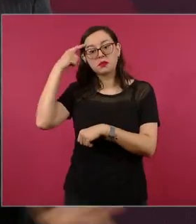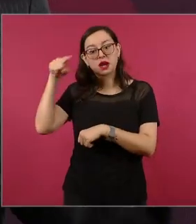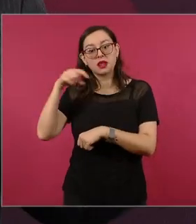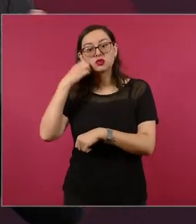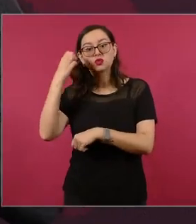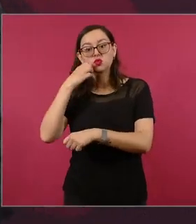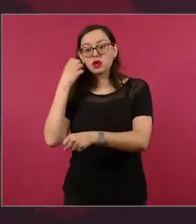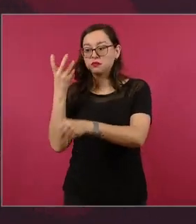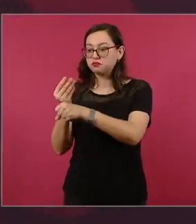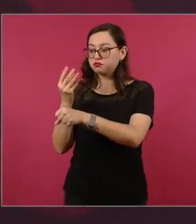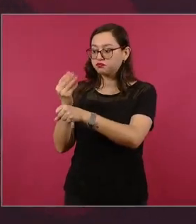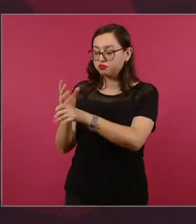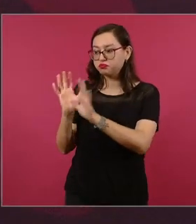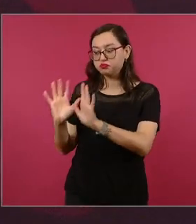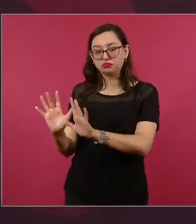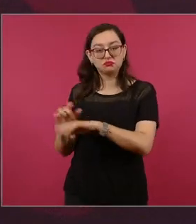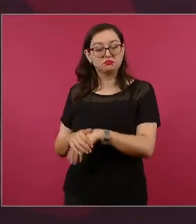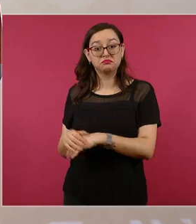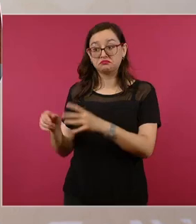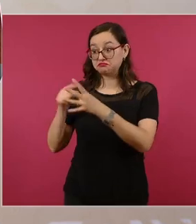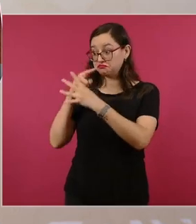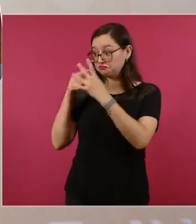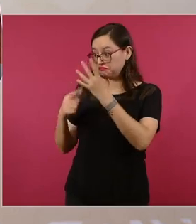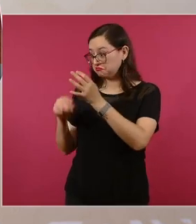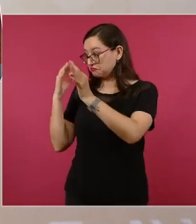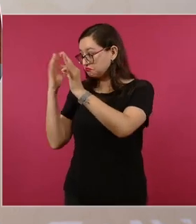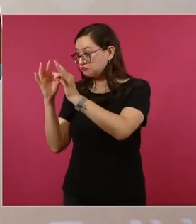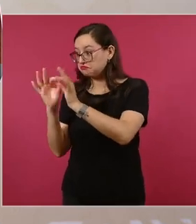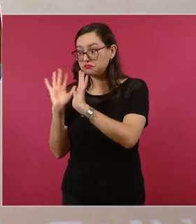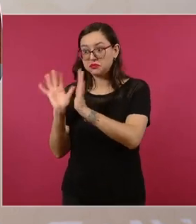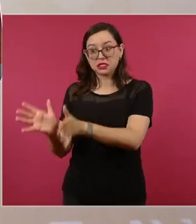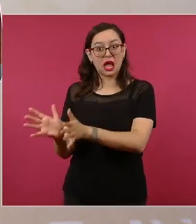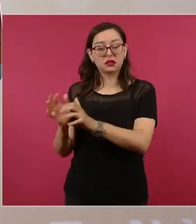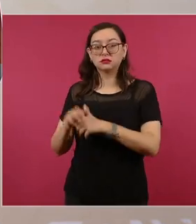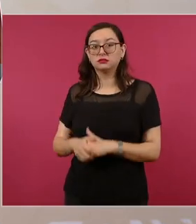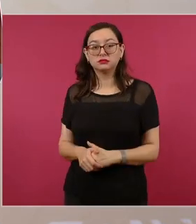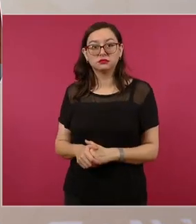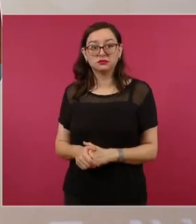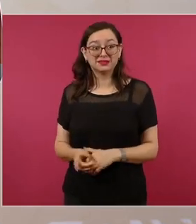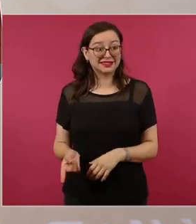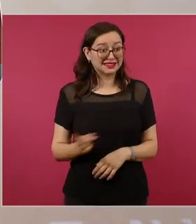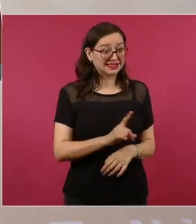escuela. Cuatro acciones, ya. Pero salud, no.